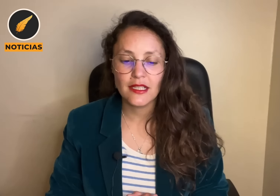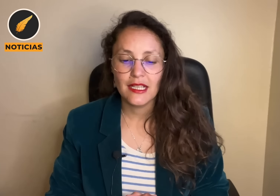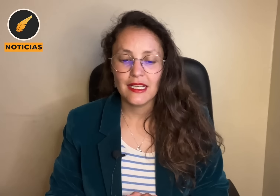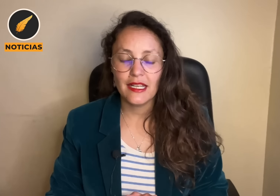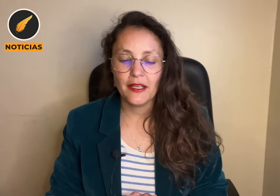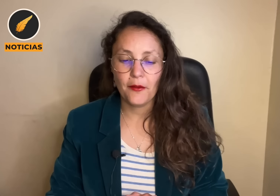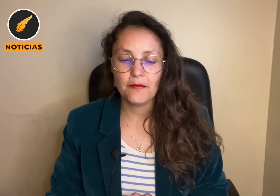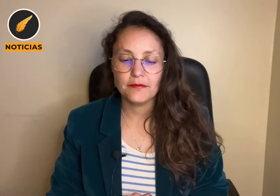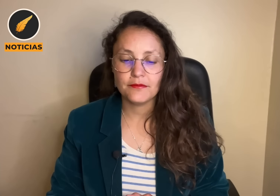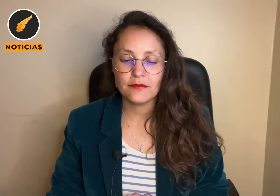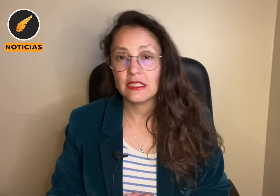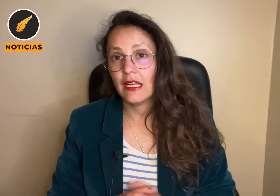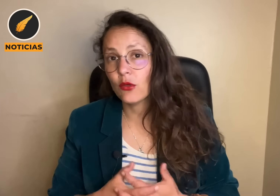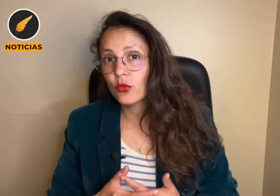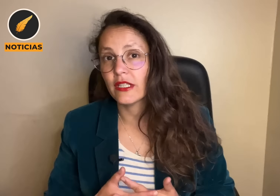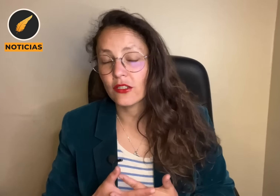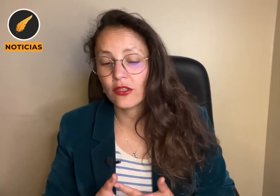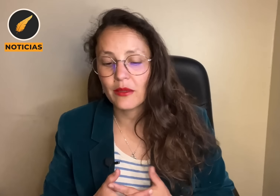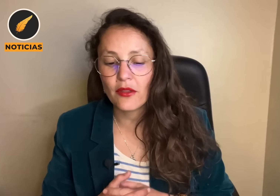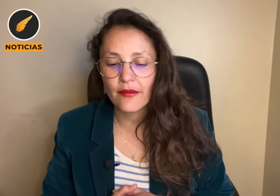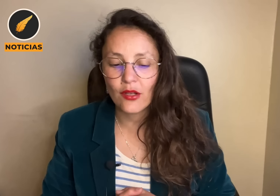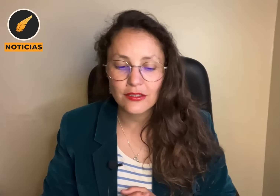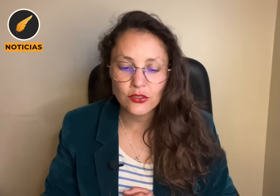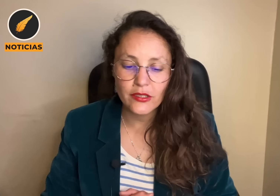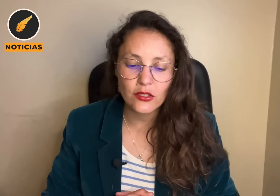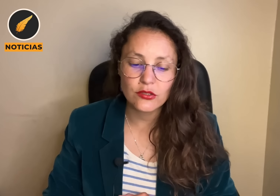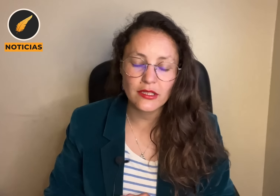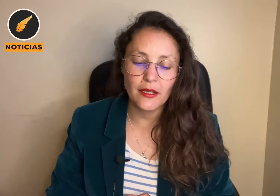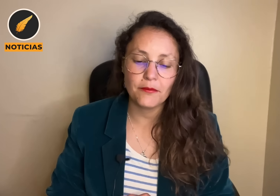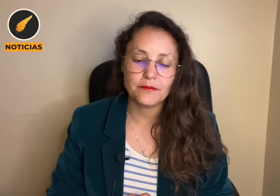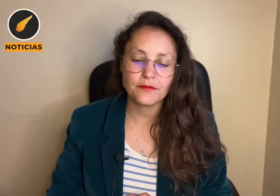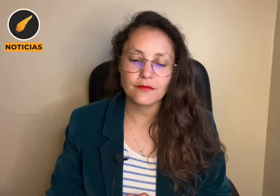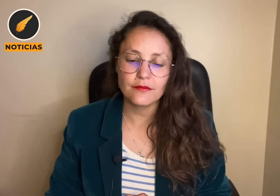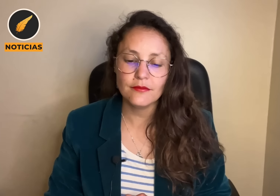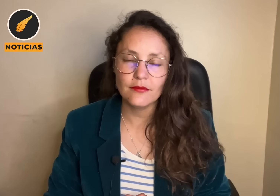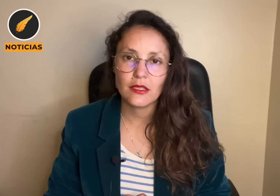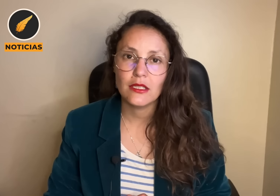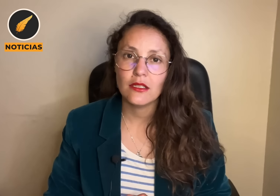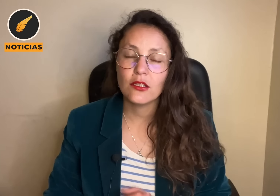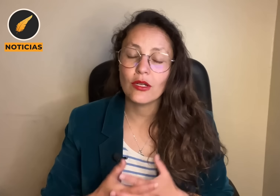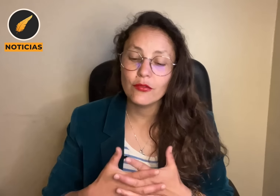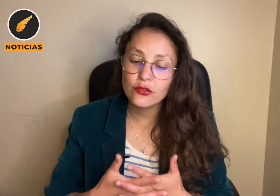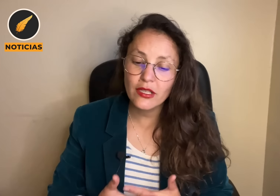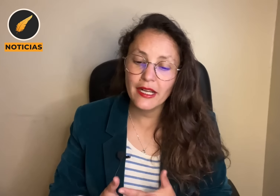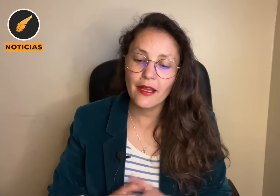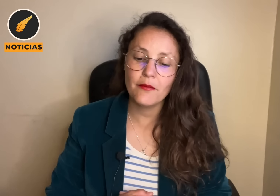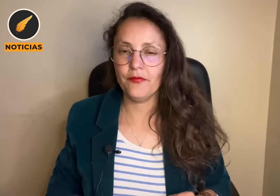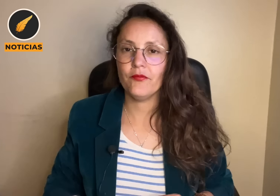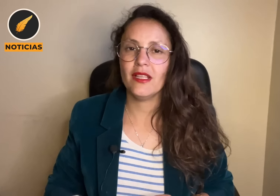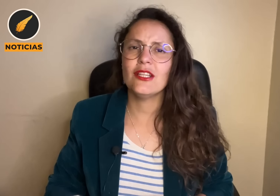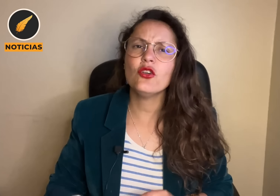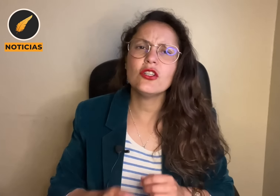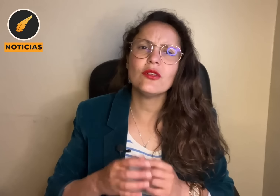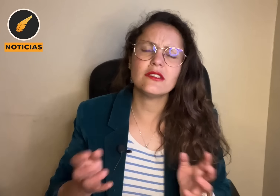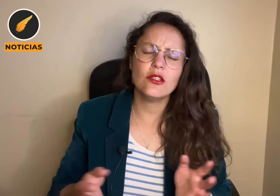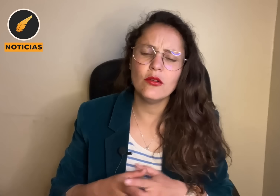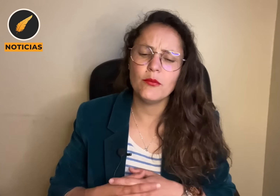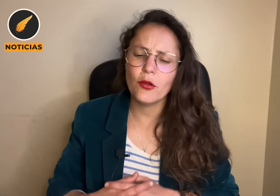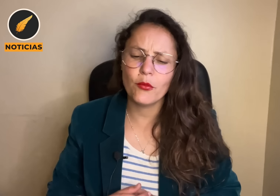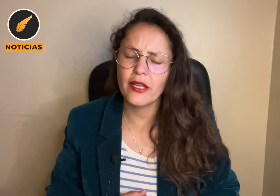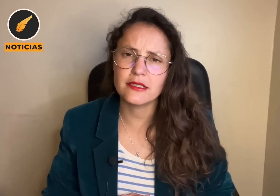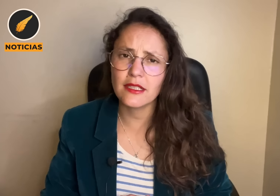noticias. Se le acusa, recordemos, de violación en contra de una funcionaria. Y todo esto ha